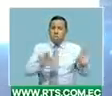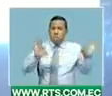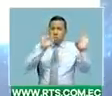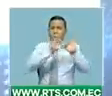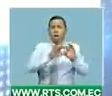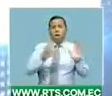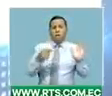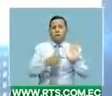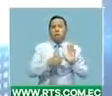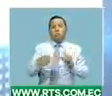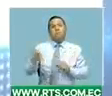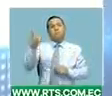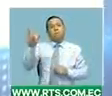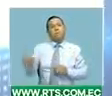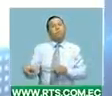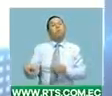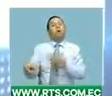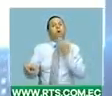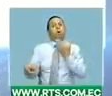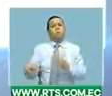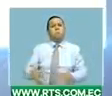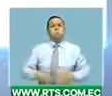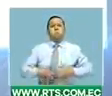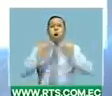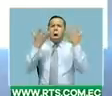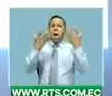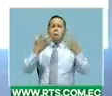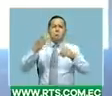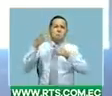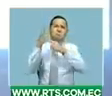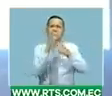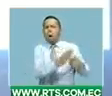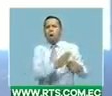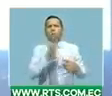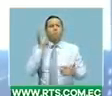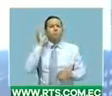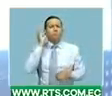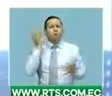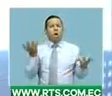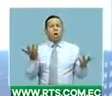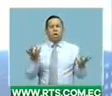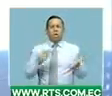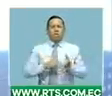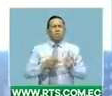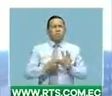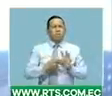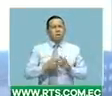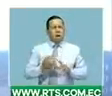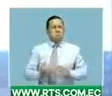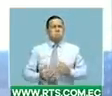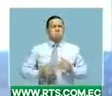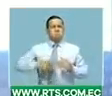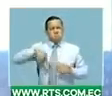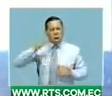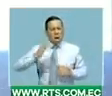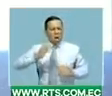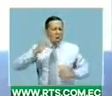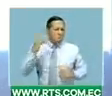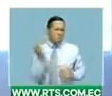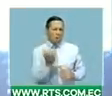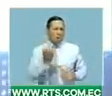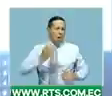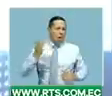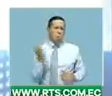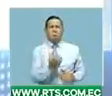el infractor actúa con tal violencia ante mujeres. Es evidente el cambio de tono y trato cuando se dirige a un